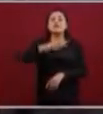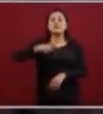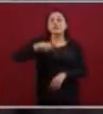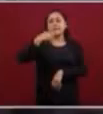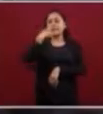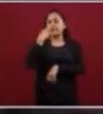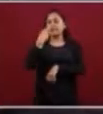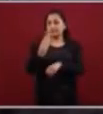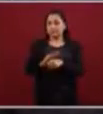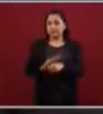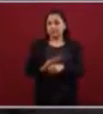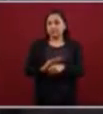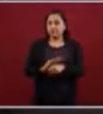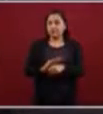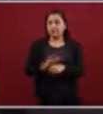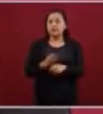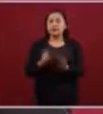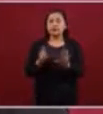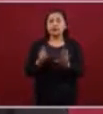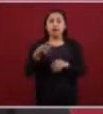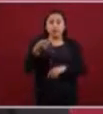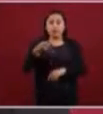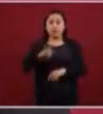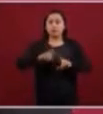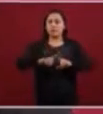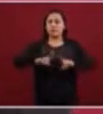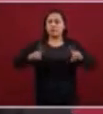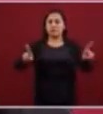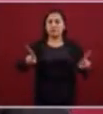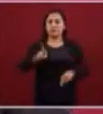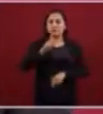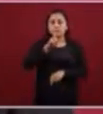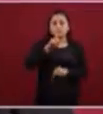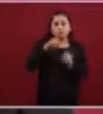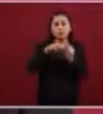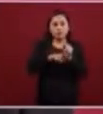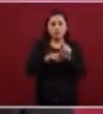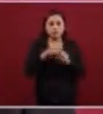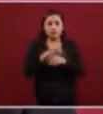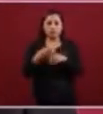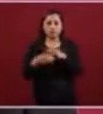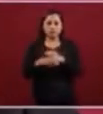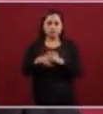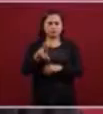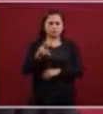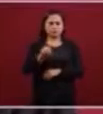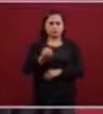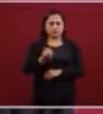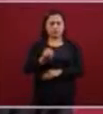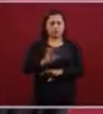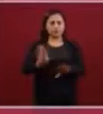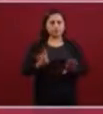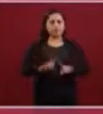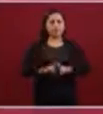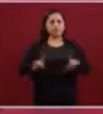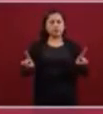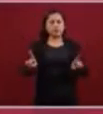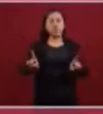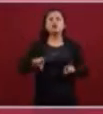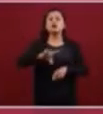decir que se oculten, ¿sí?, las cosas, se va a saber